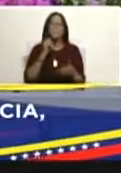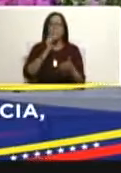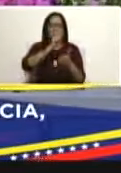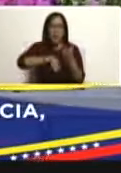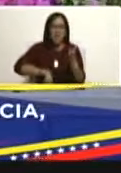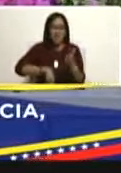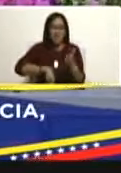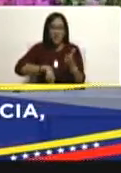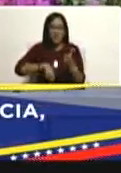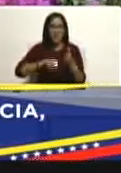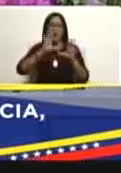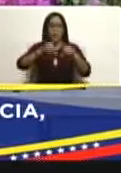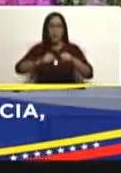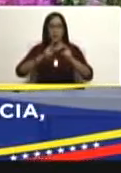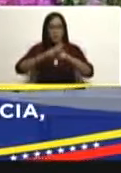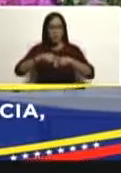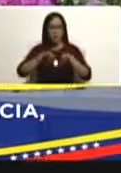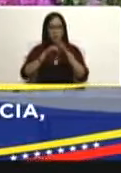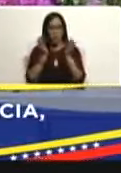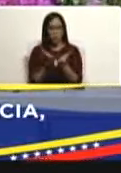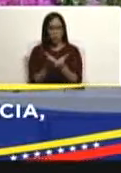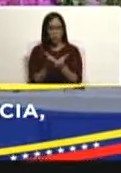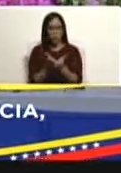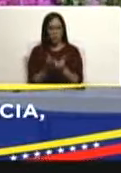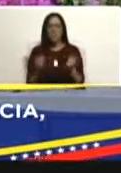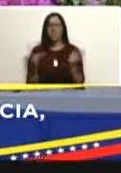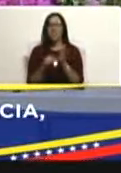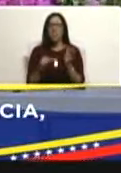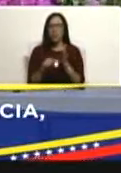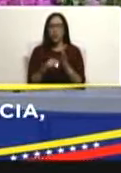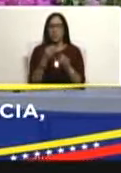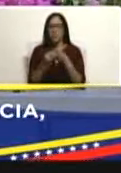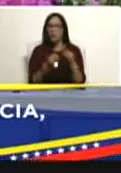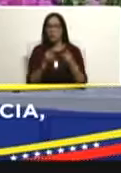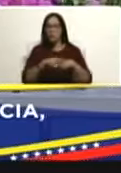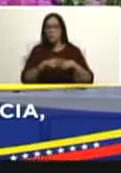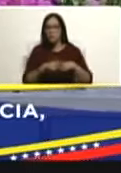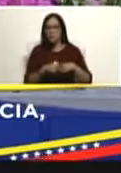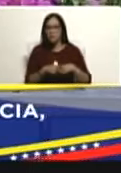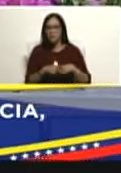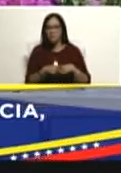de las refinerías en el mundo. ¿Y de dónde hemos sacado los repuestos?